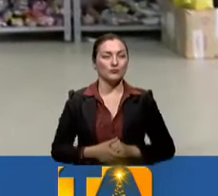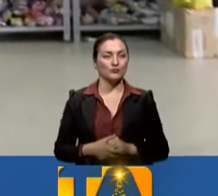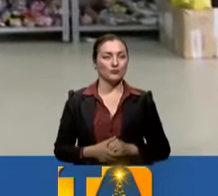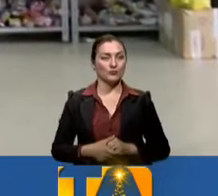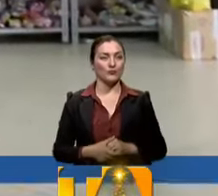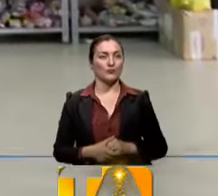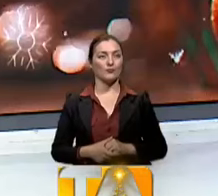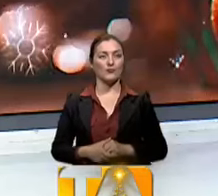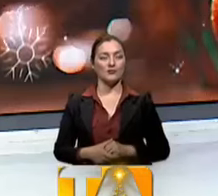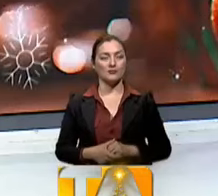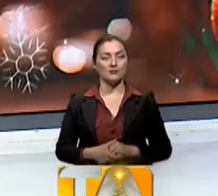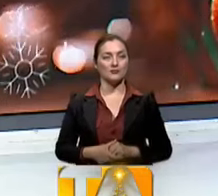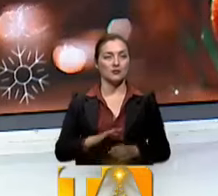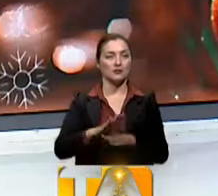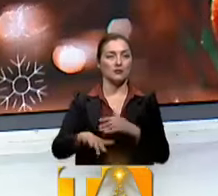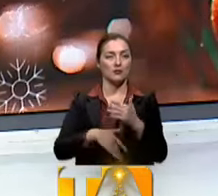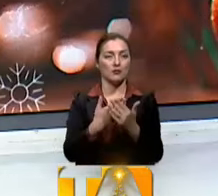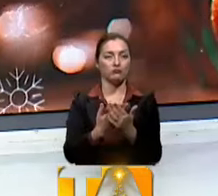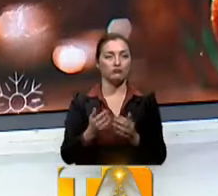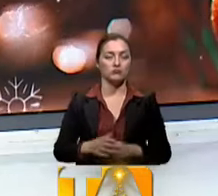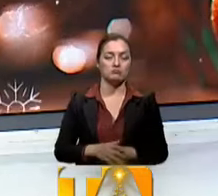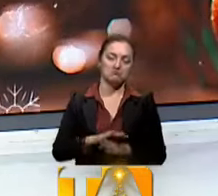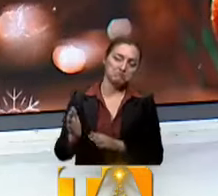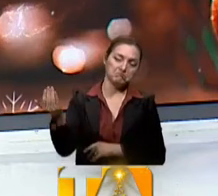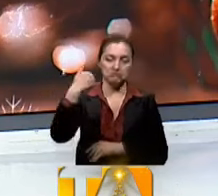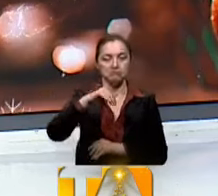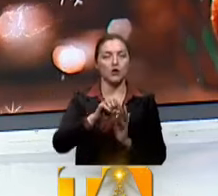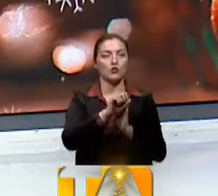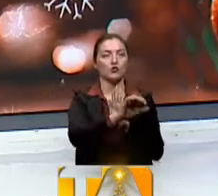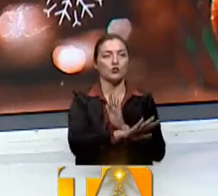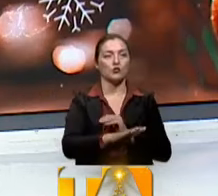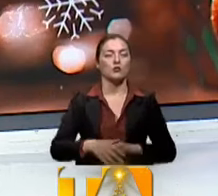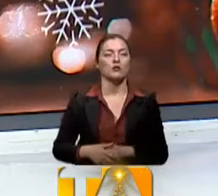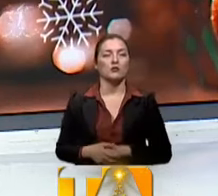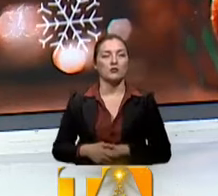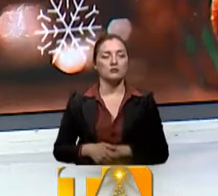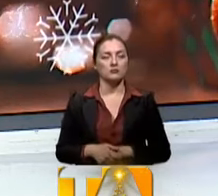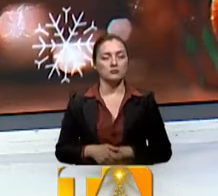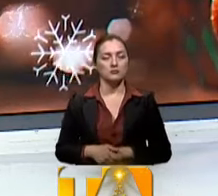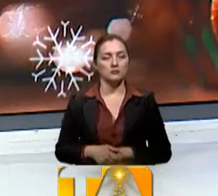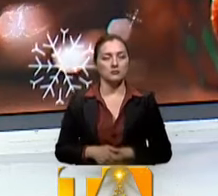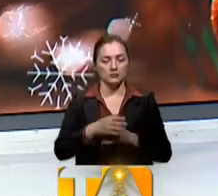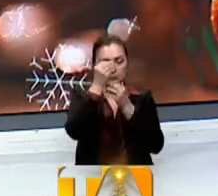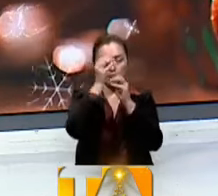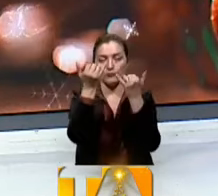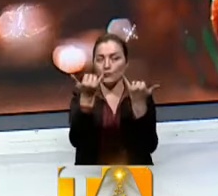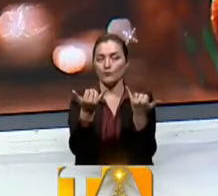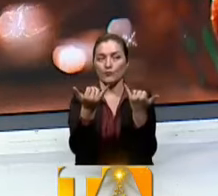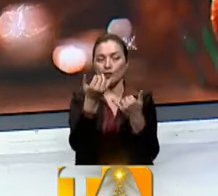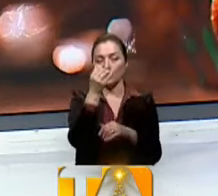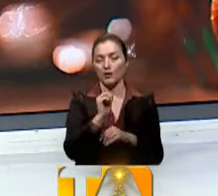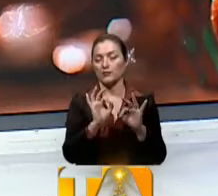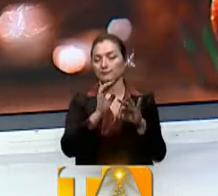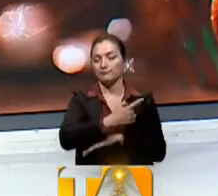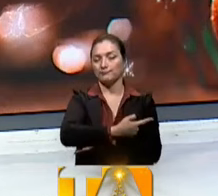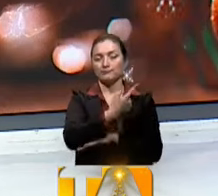saben en estudio. La invitación está hecha, así que vénganse por acá para que dejen también sus donaciones. Es la información que tenemos. Que tengan un buen